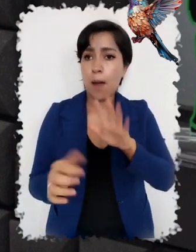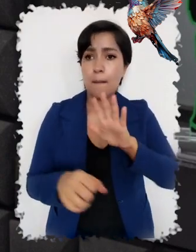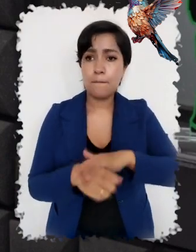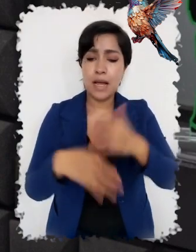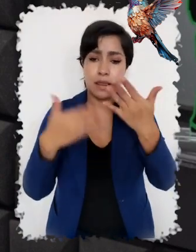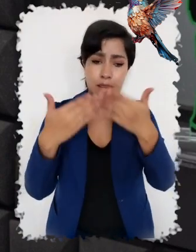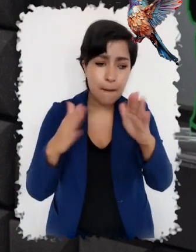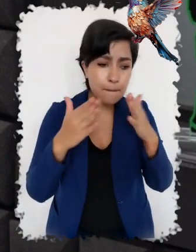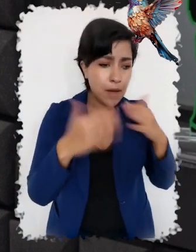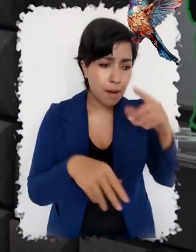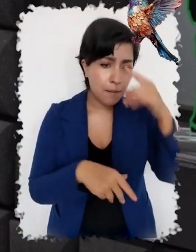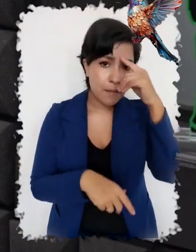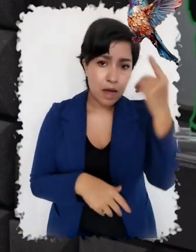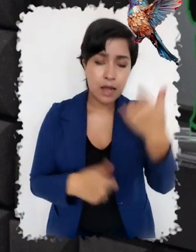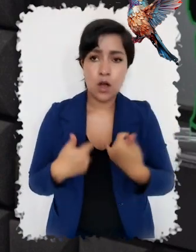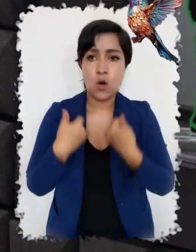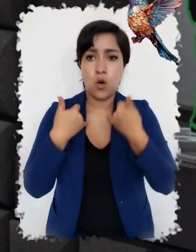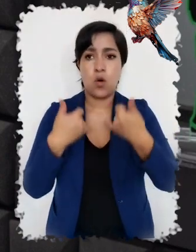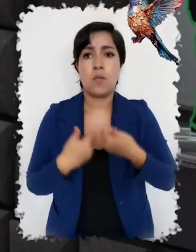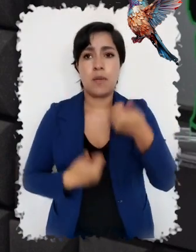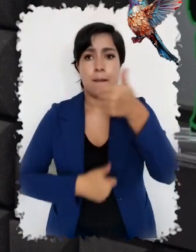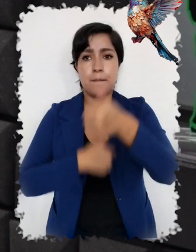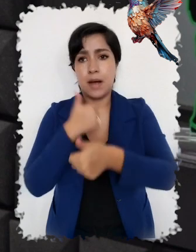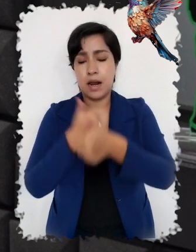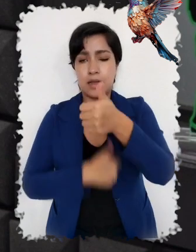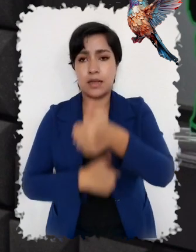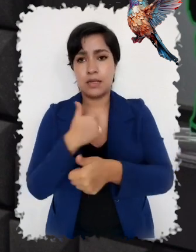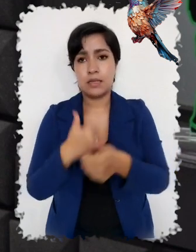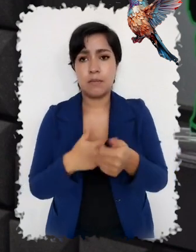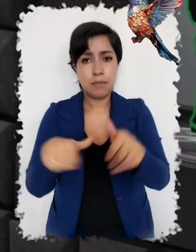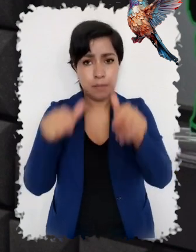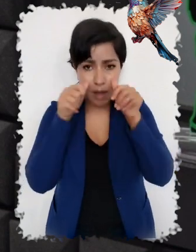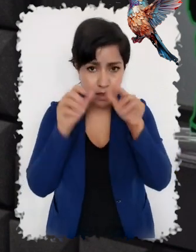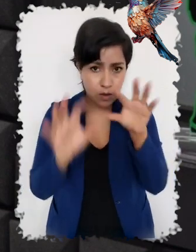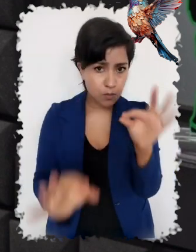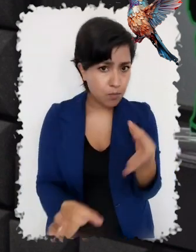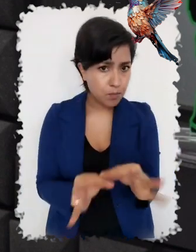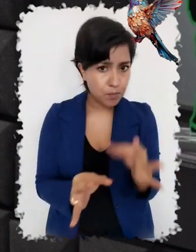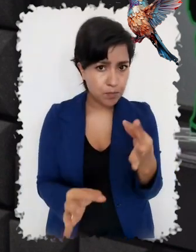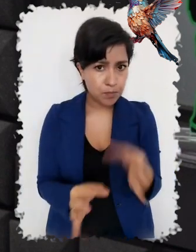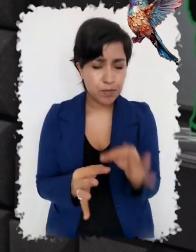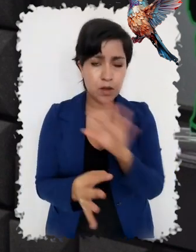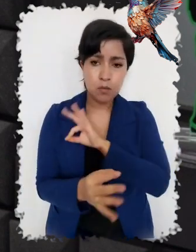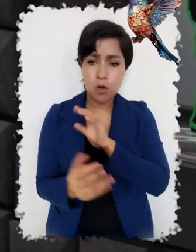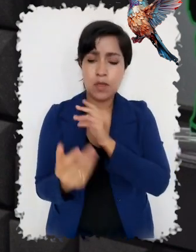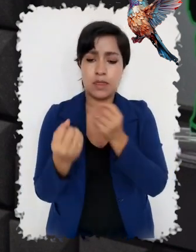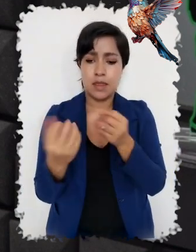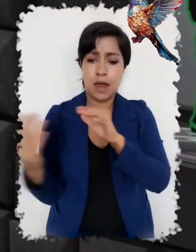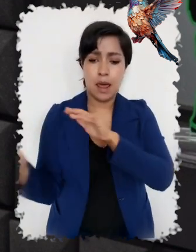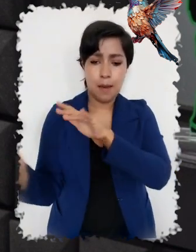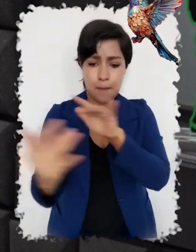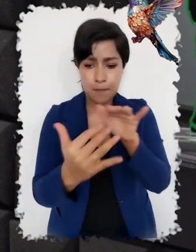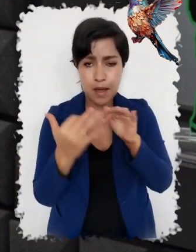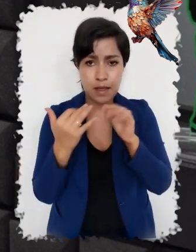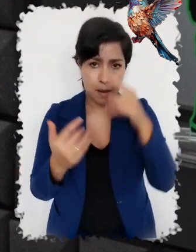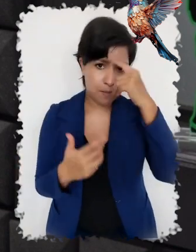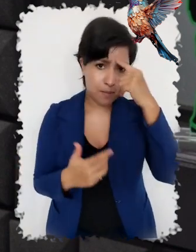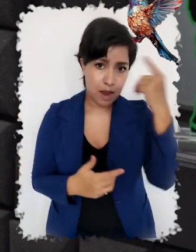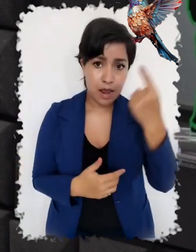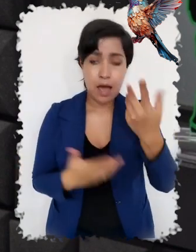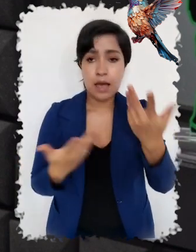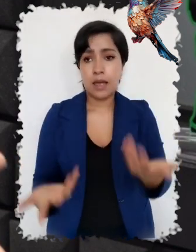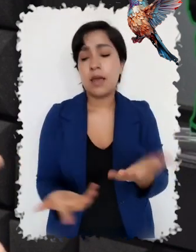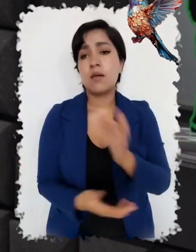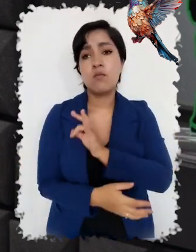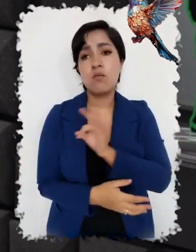espacios para que los chicos puedan participar en una atención de calidad una atención de empatía donde pueda ver una